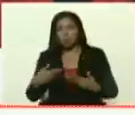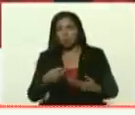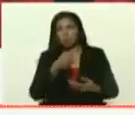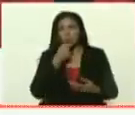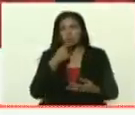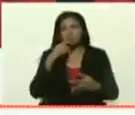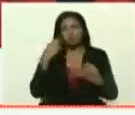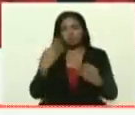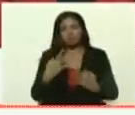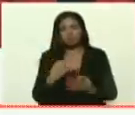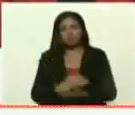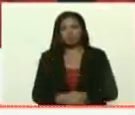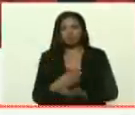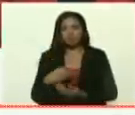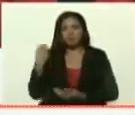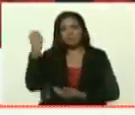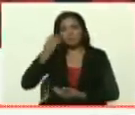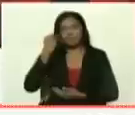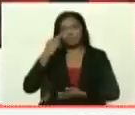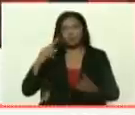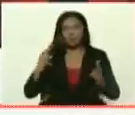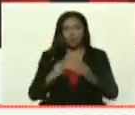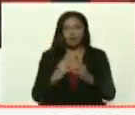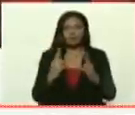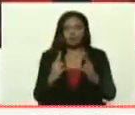verdad. Creo que es uno de los encuentros